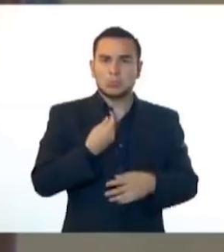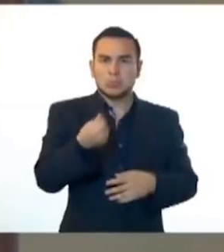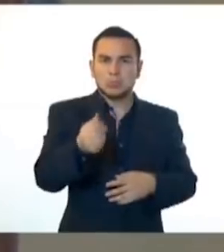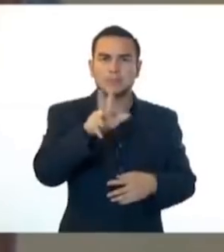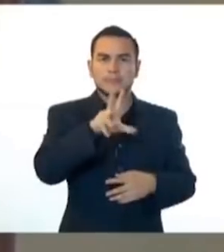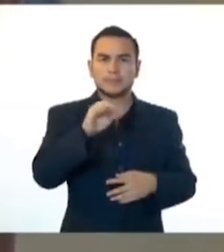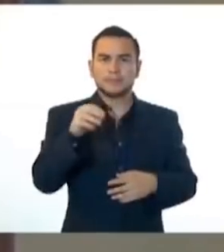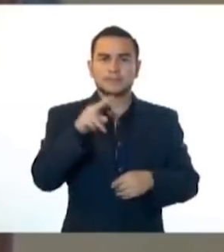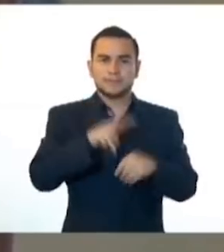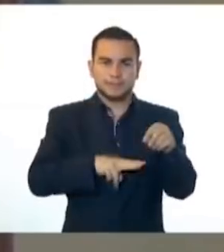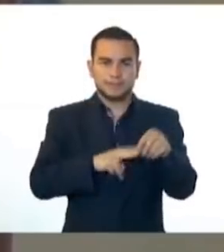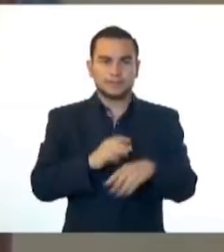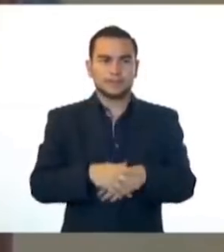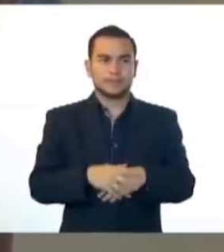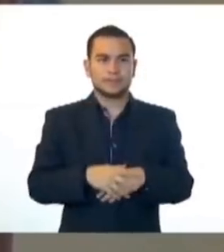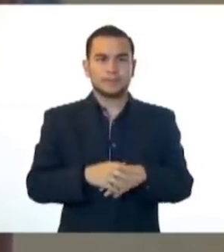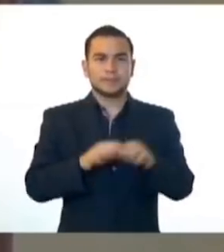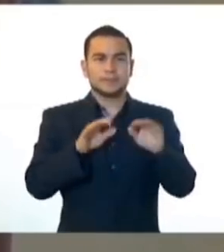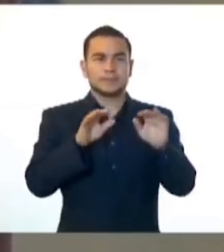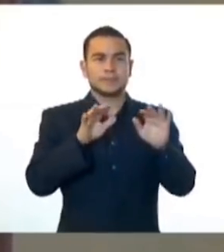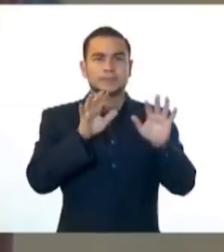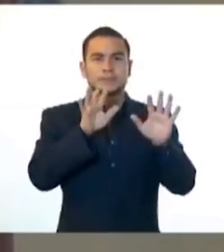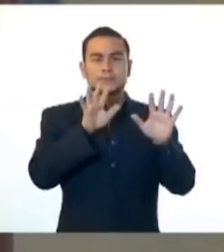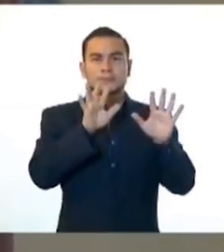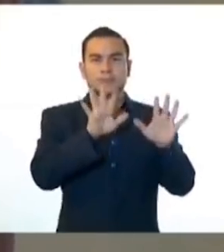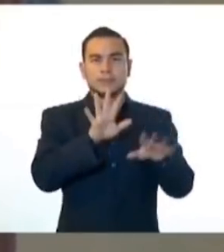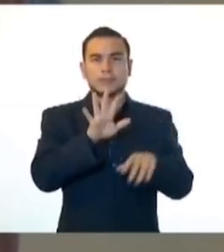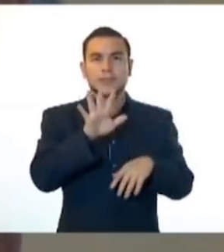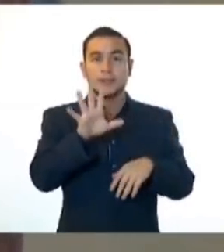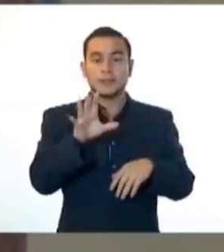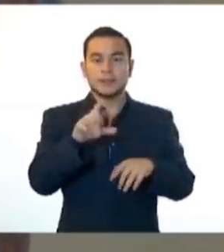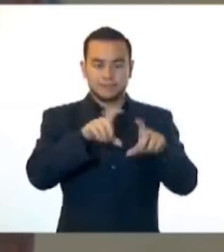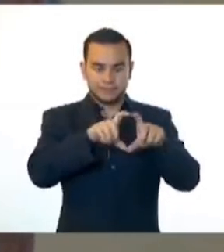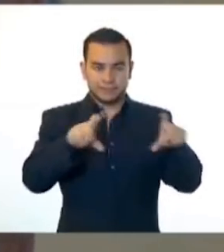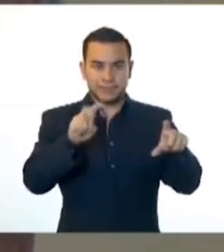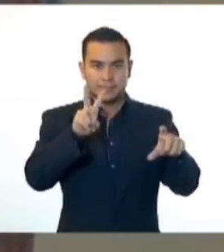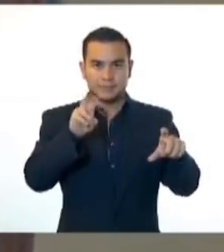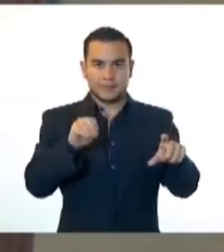Ahí le entregan 15 billetes de 20.